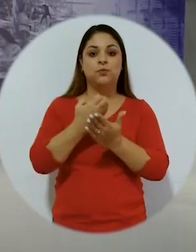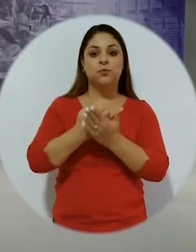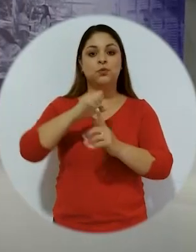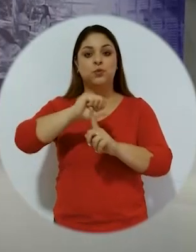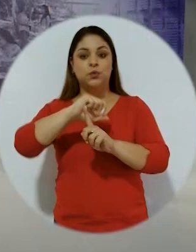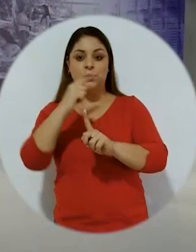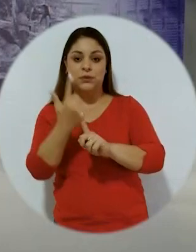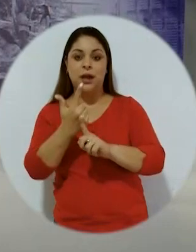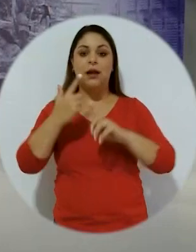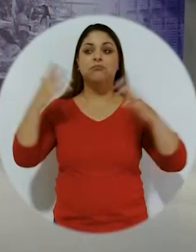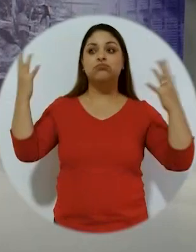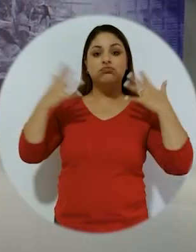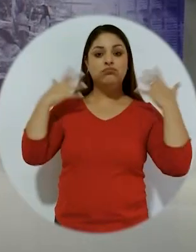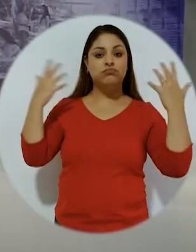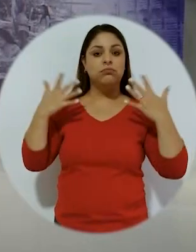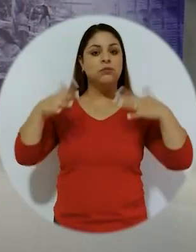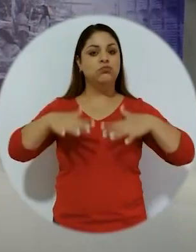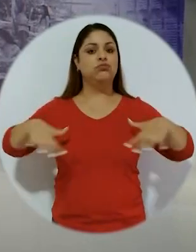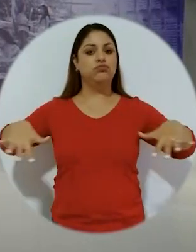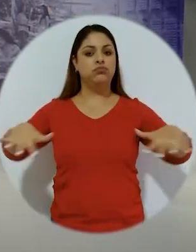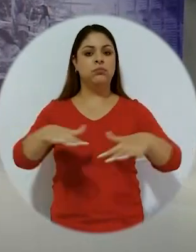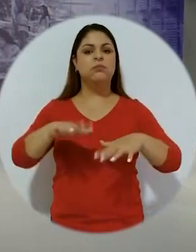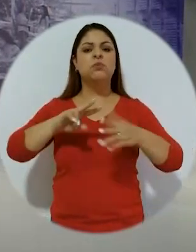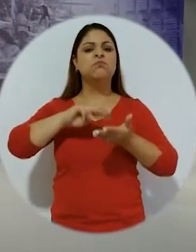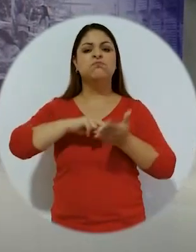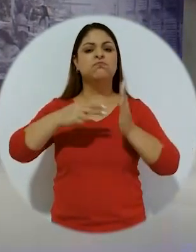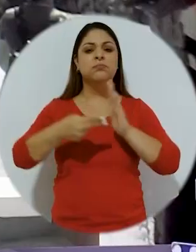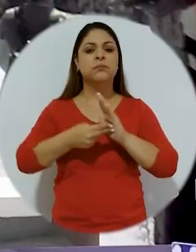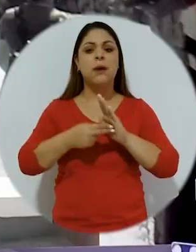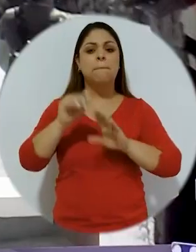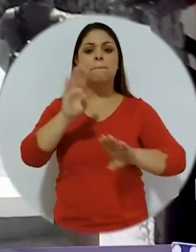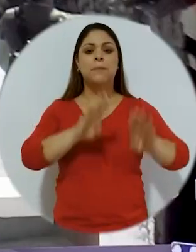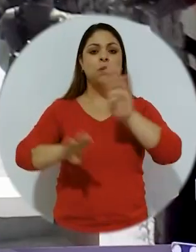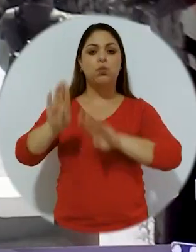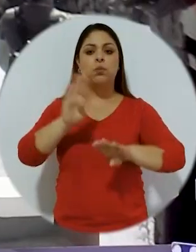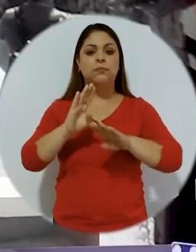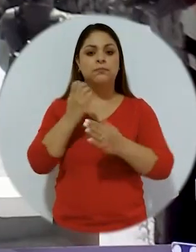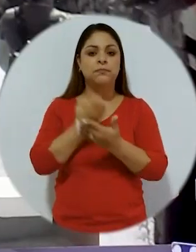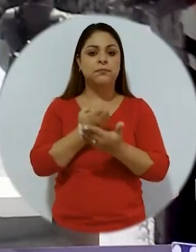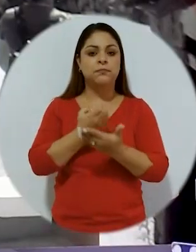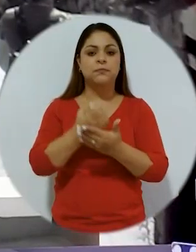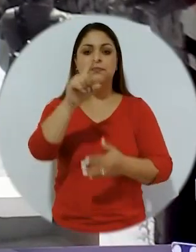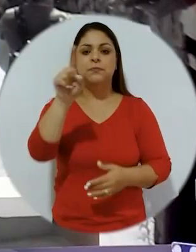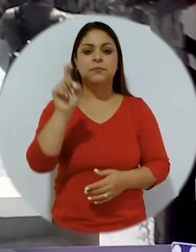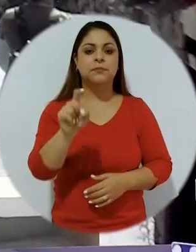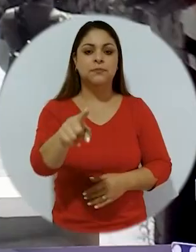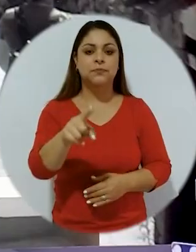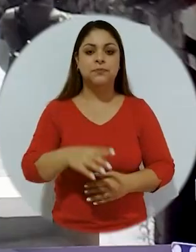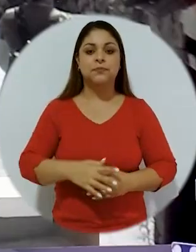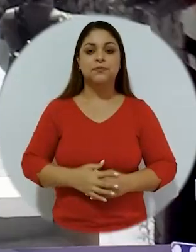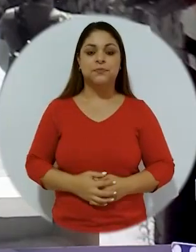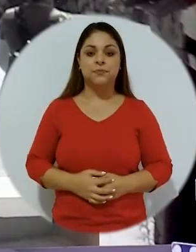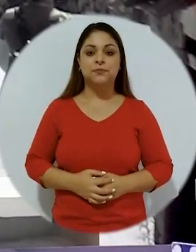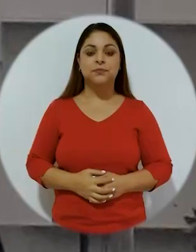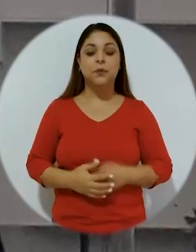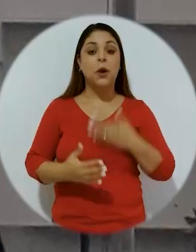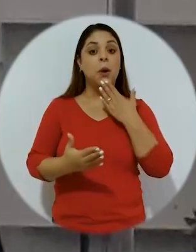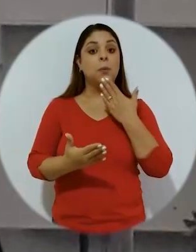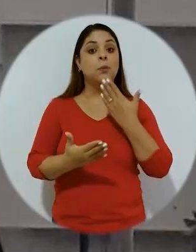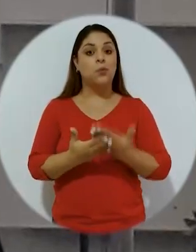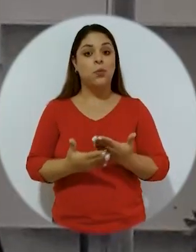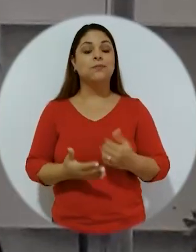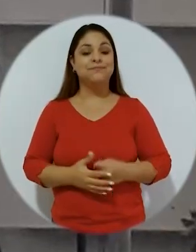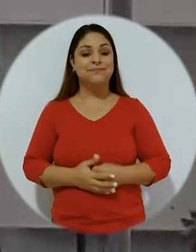social y ambiental de la región. Pero, ¿qué entendemos por bioeconomía? Bueno, para